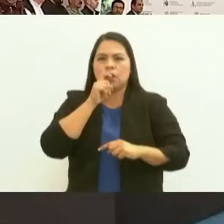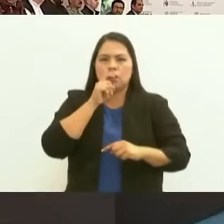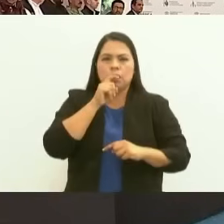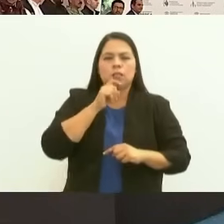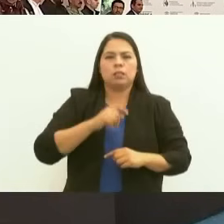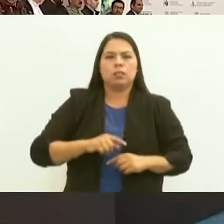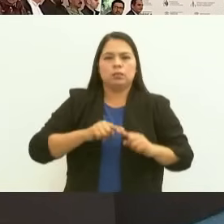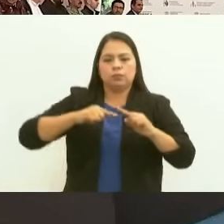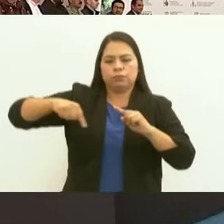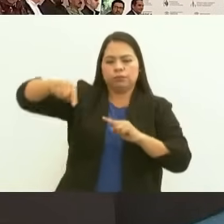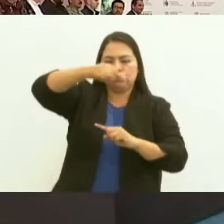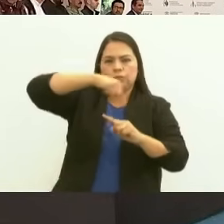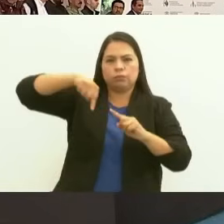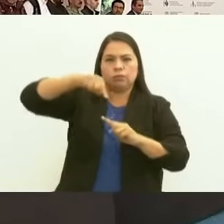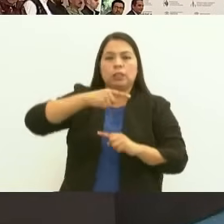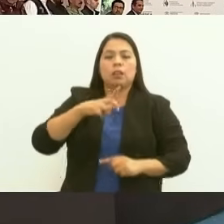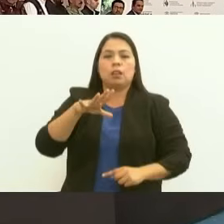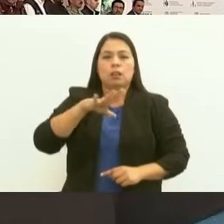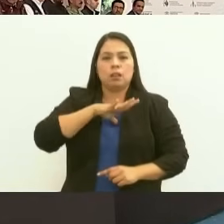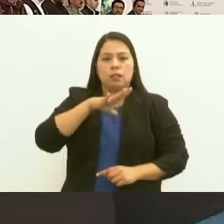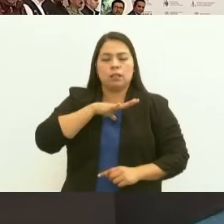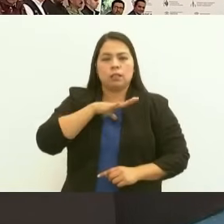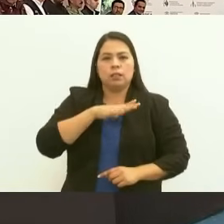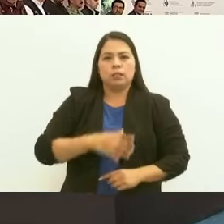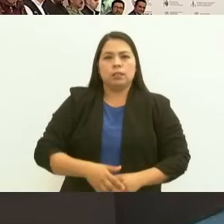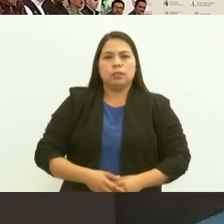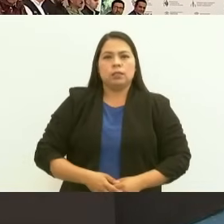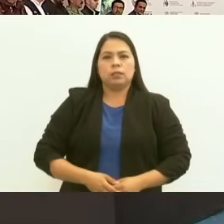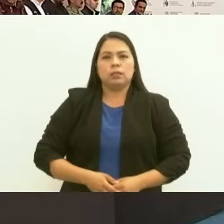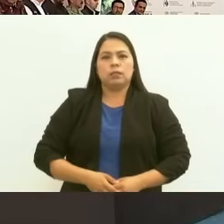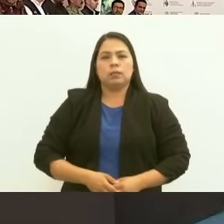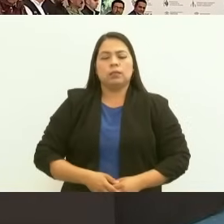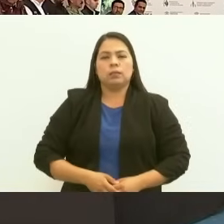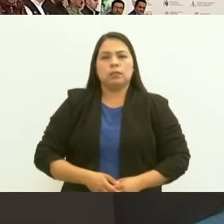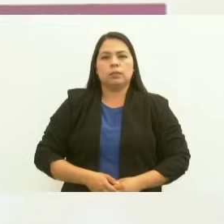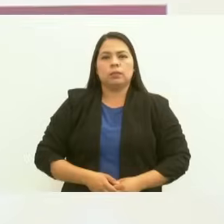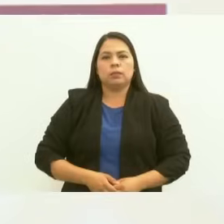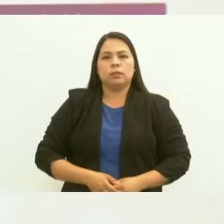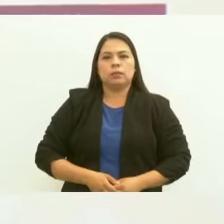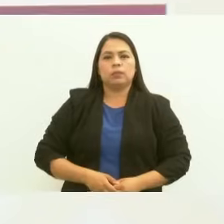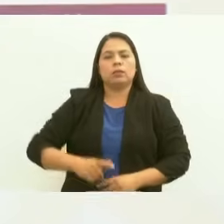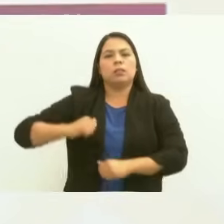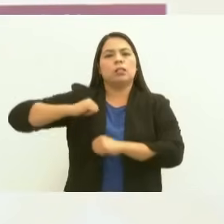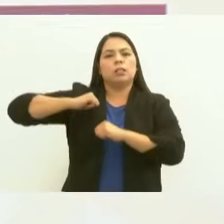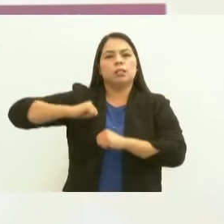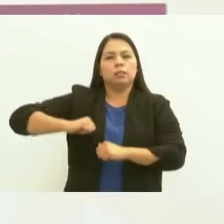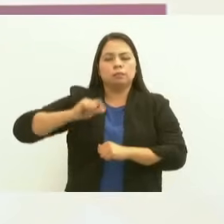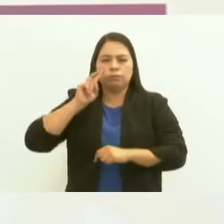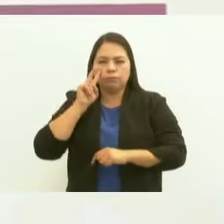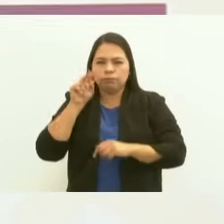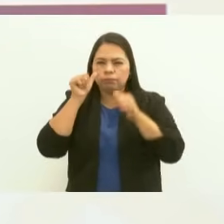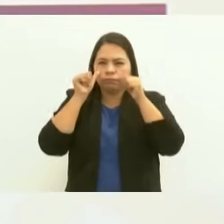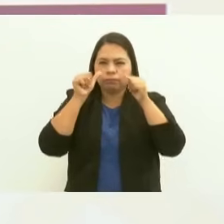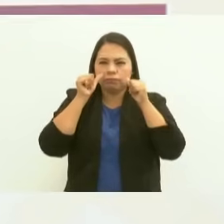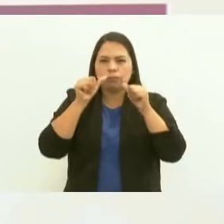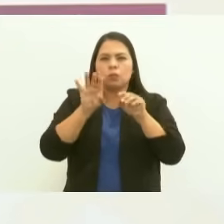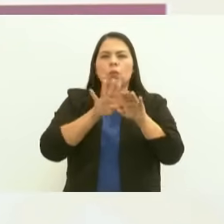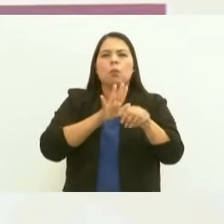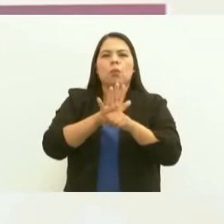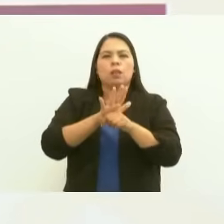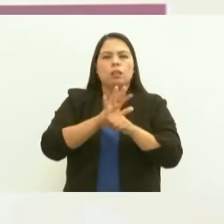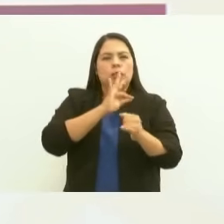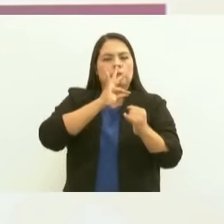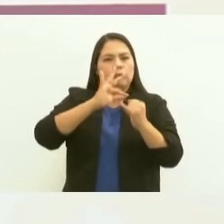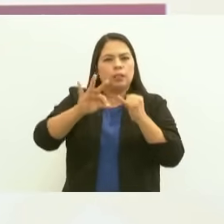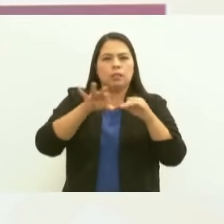conducción, los cuales están coordinadamente dando los toques finales o los lineamientos